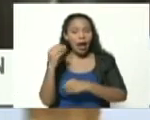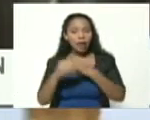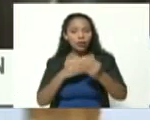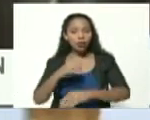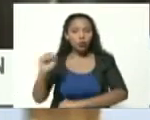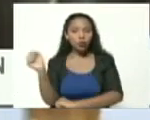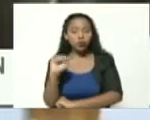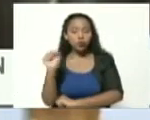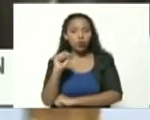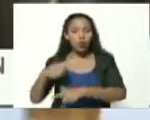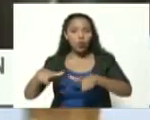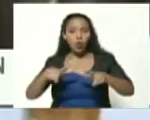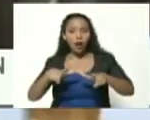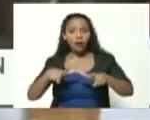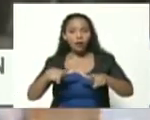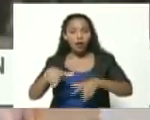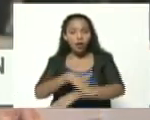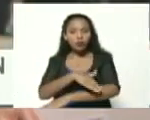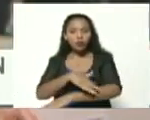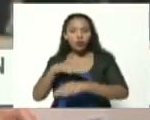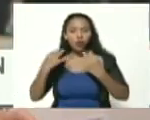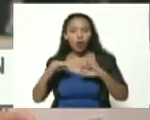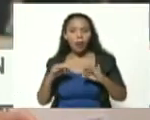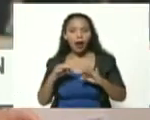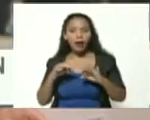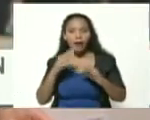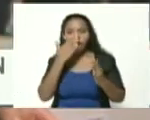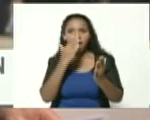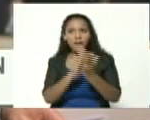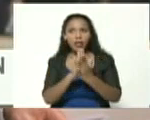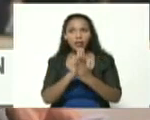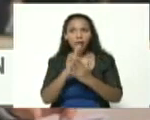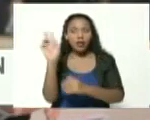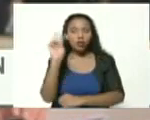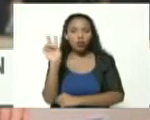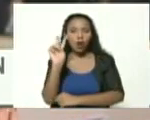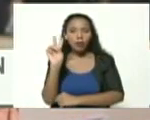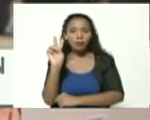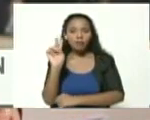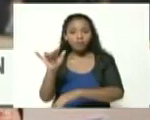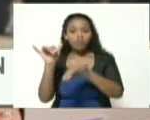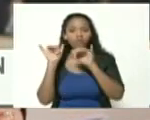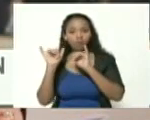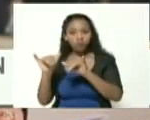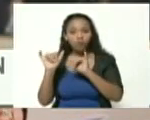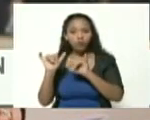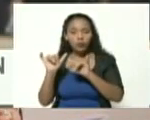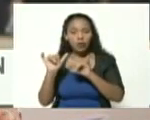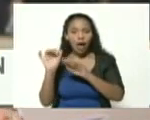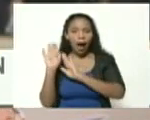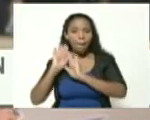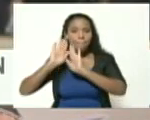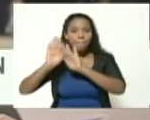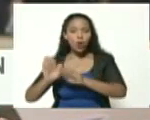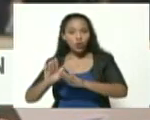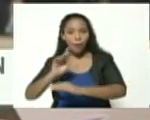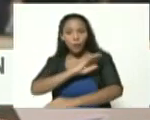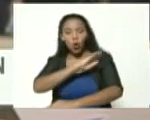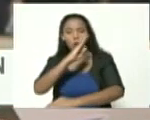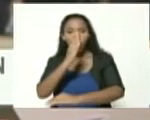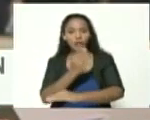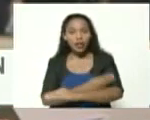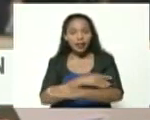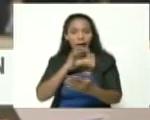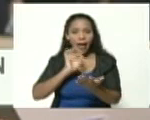sus zonas rurales limítrofes con Venezuela. Asimismo, se apoyan en la poderosa